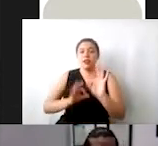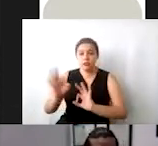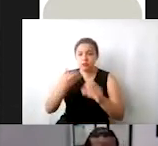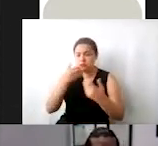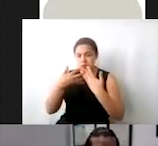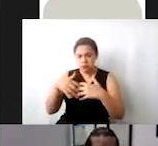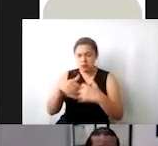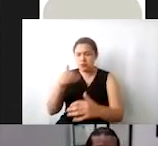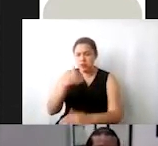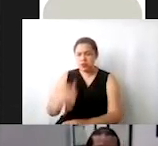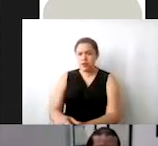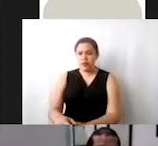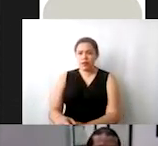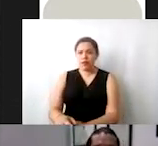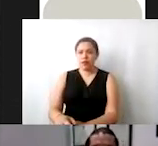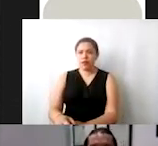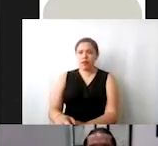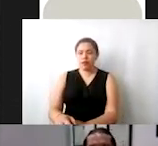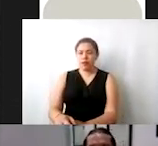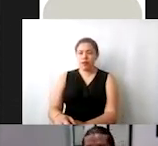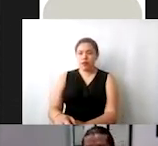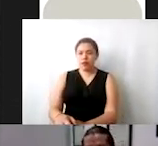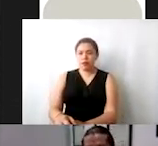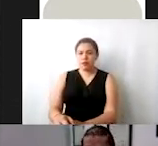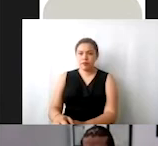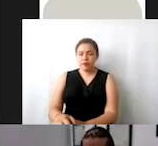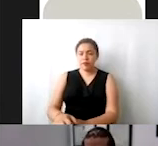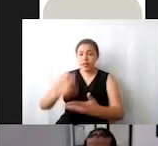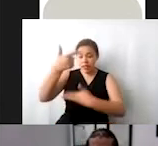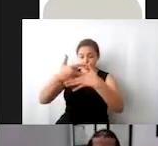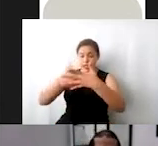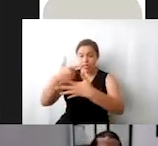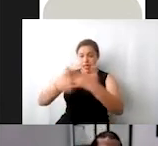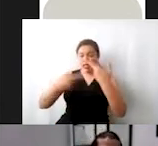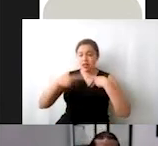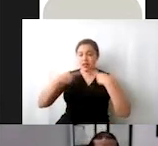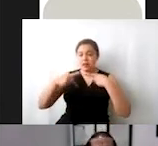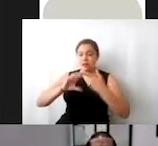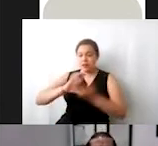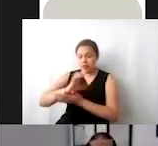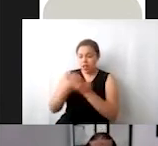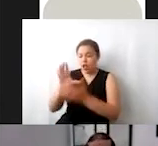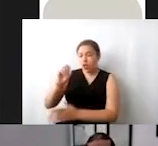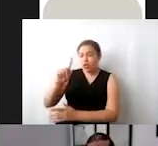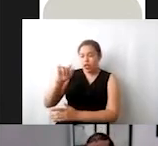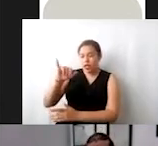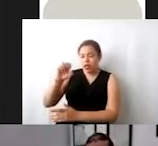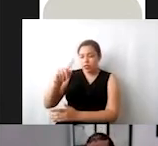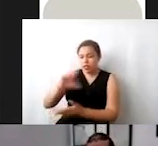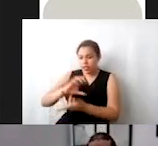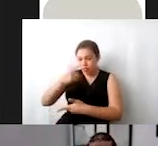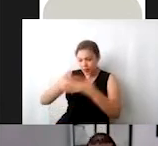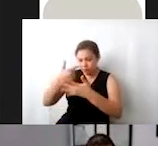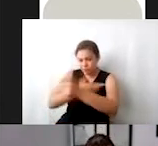siempre y cuando se haga ese registro por parte del contratista. Entonces, bueno,